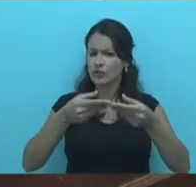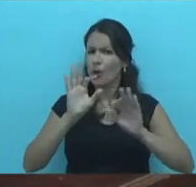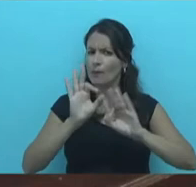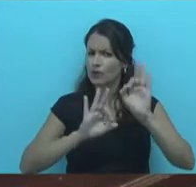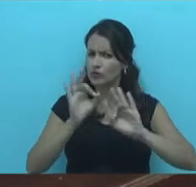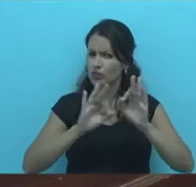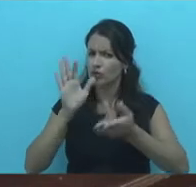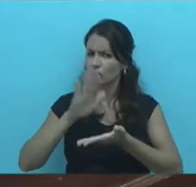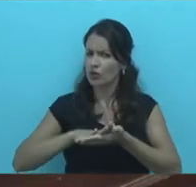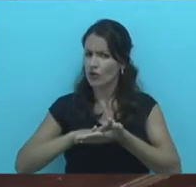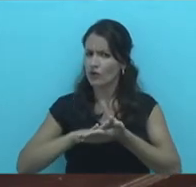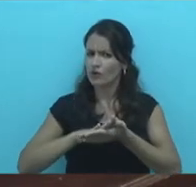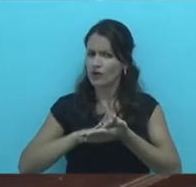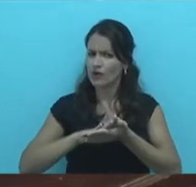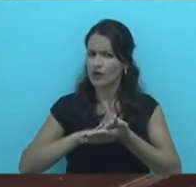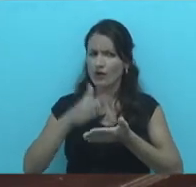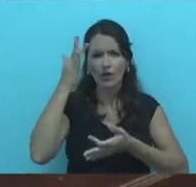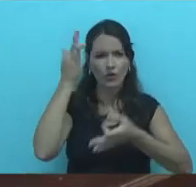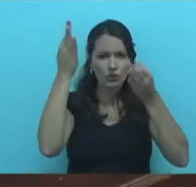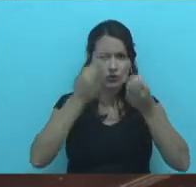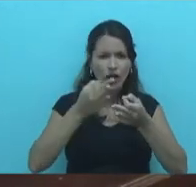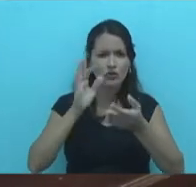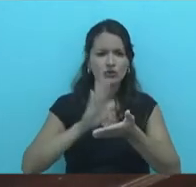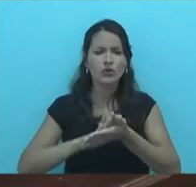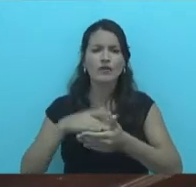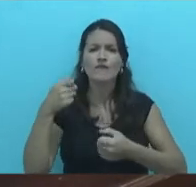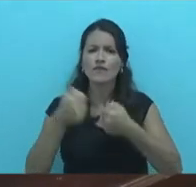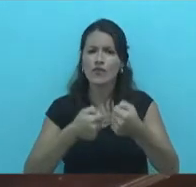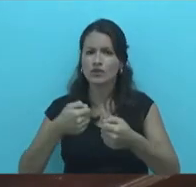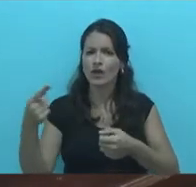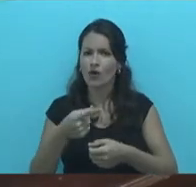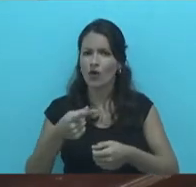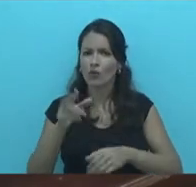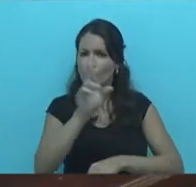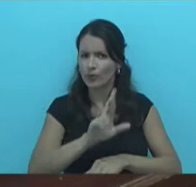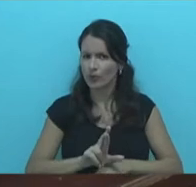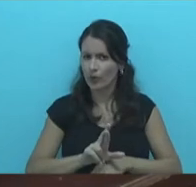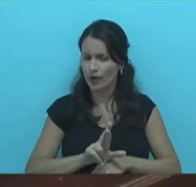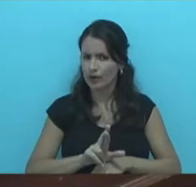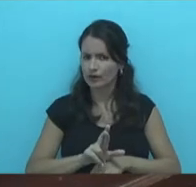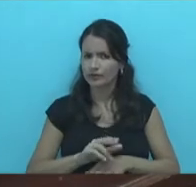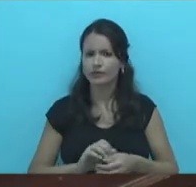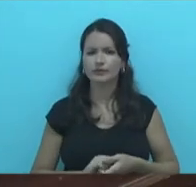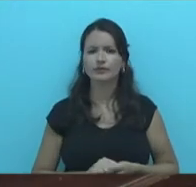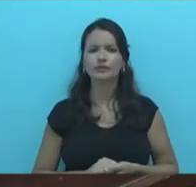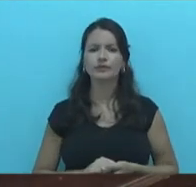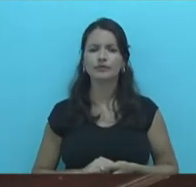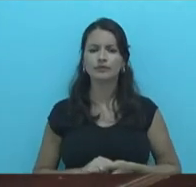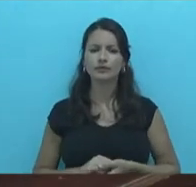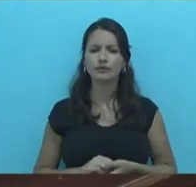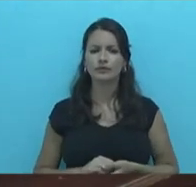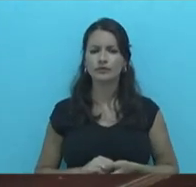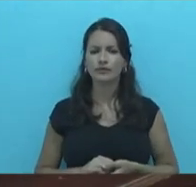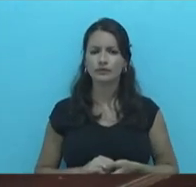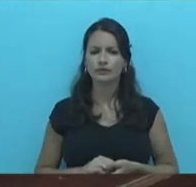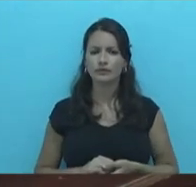juzgados especializados en violencia de género que toman experiencias que hoy están dando muy buenos